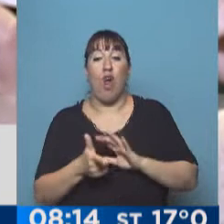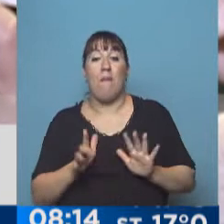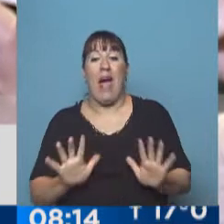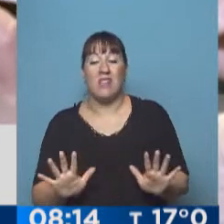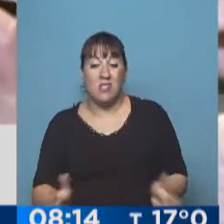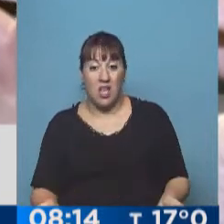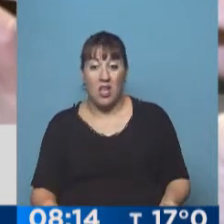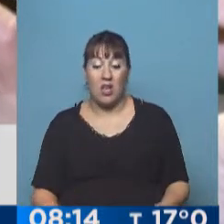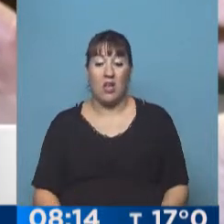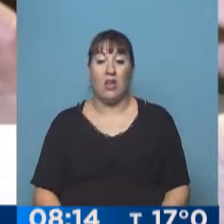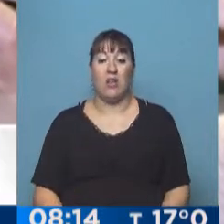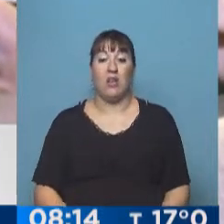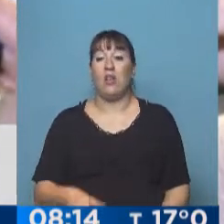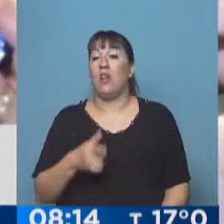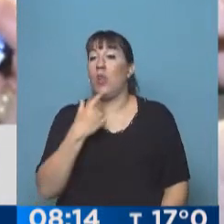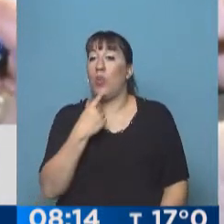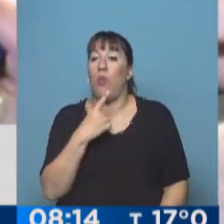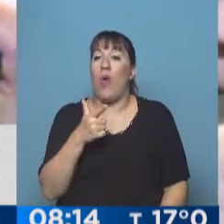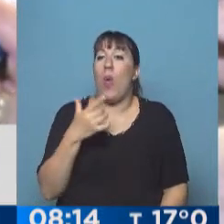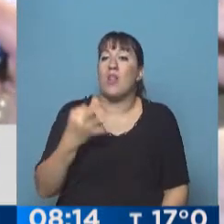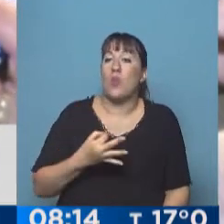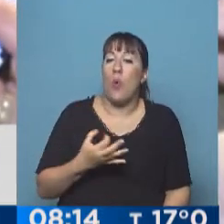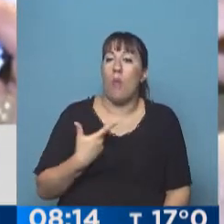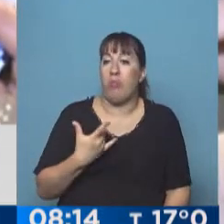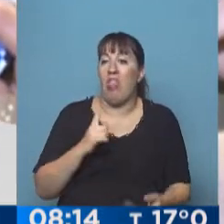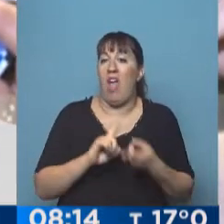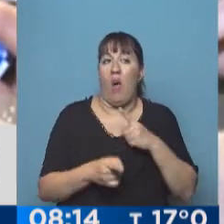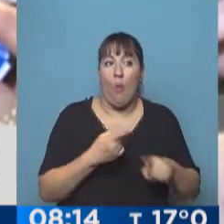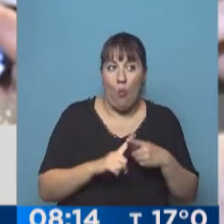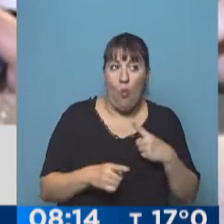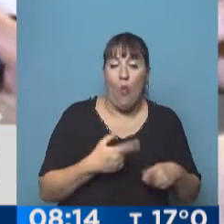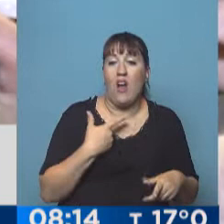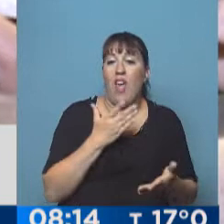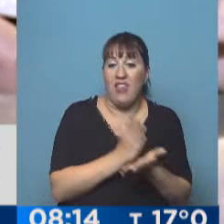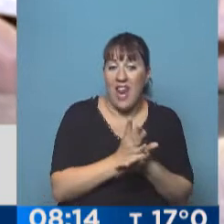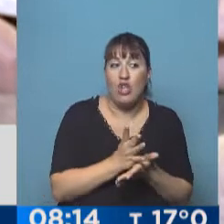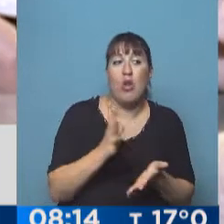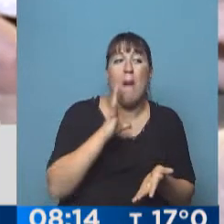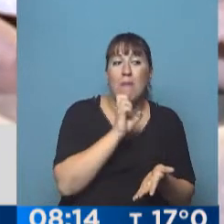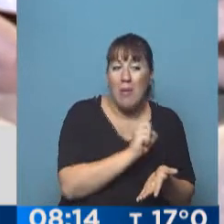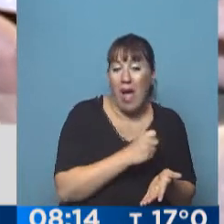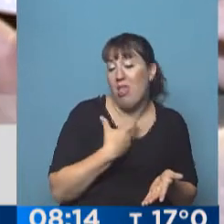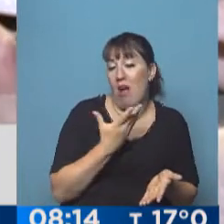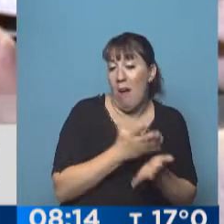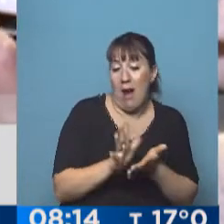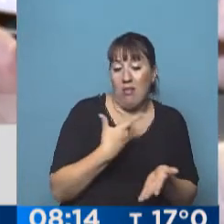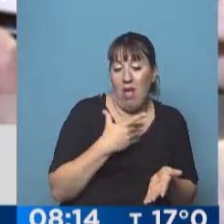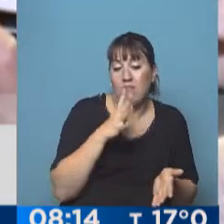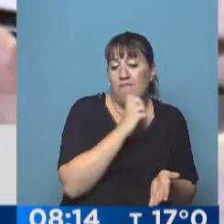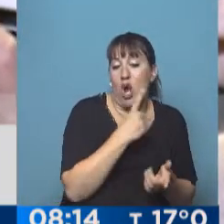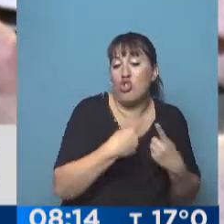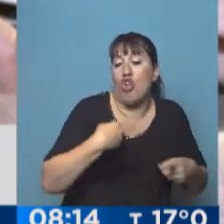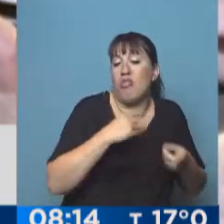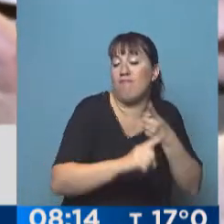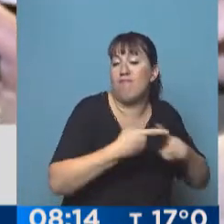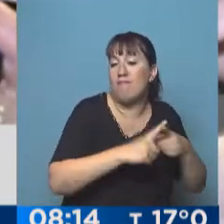en la seguridad de que puede acordar en términos del derecho privado todo lo que fuera necesario y que pueda tener